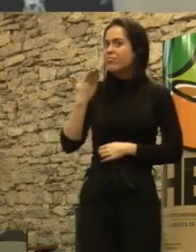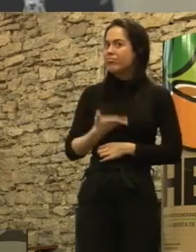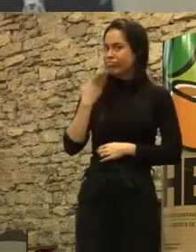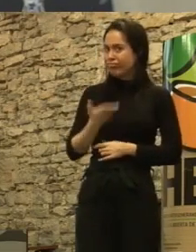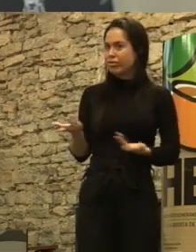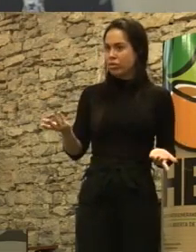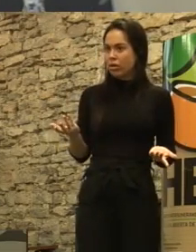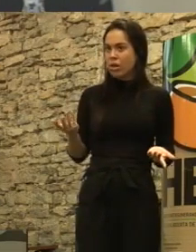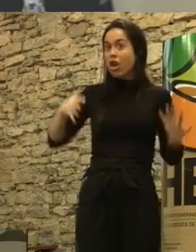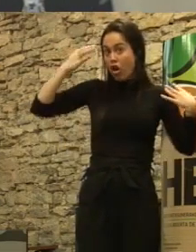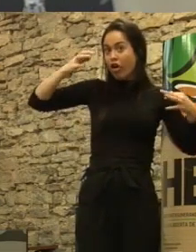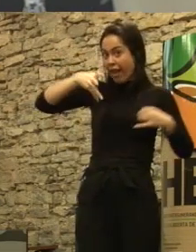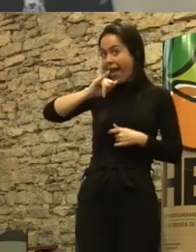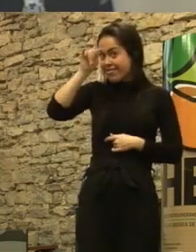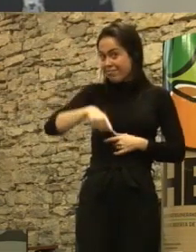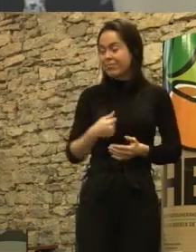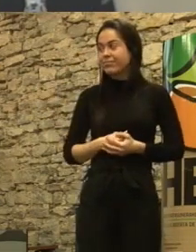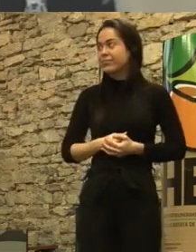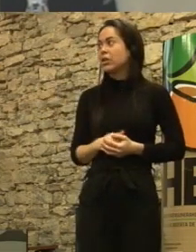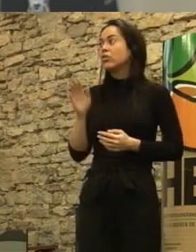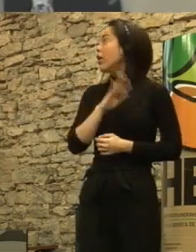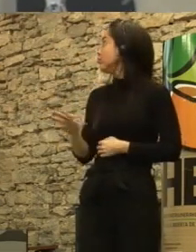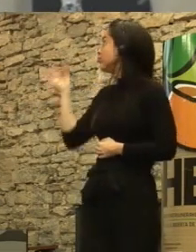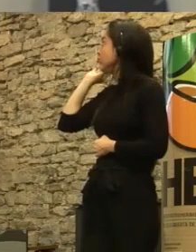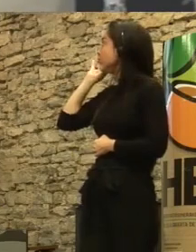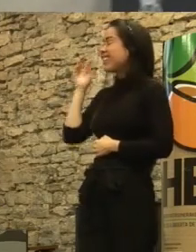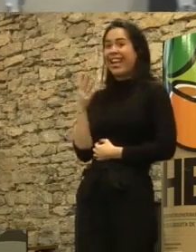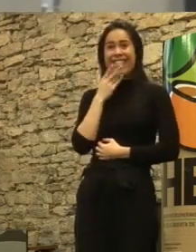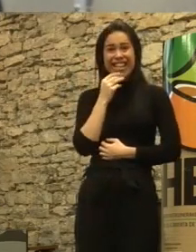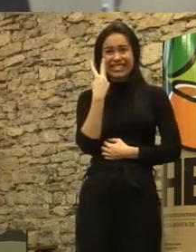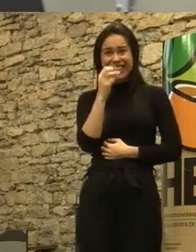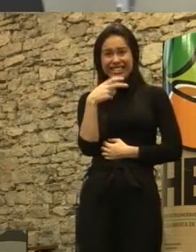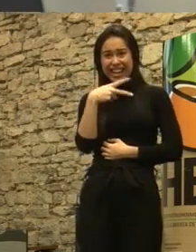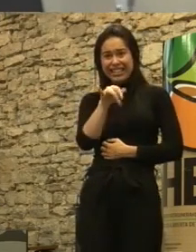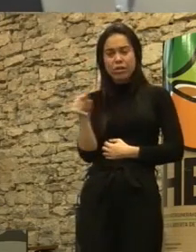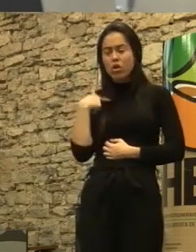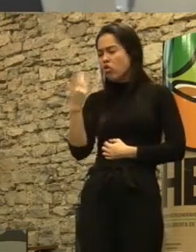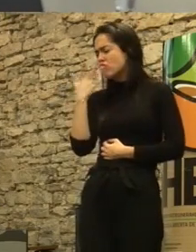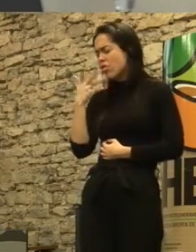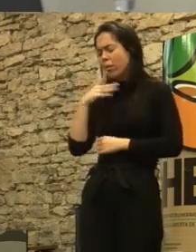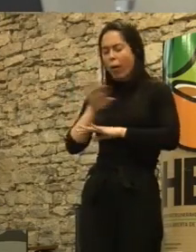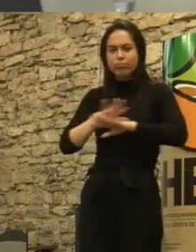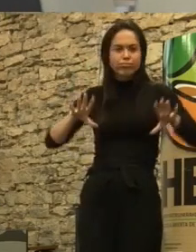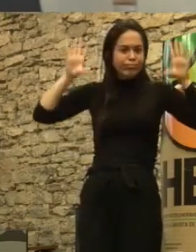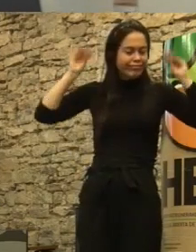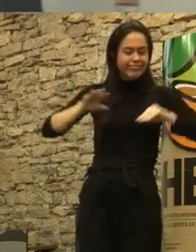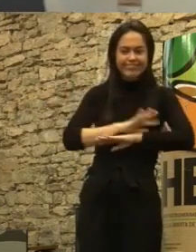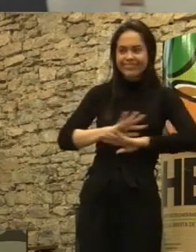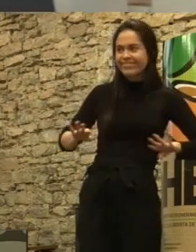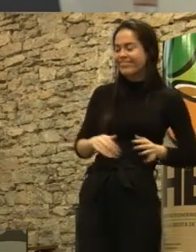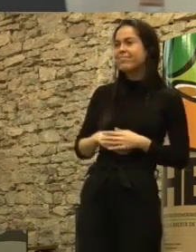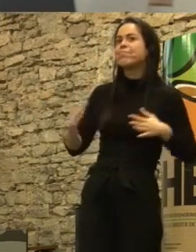tiempo tiene muchísimo sentido. Entonces ella, ahí está, ni 30 años tiene, la he conocido, brutal, brutal. Está